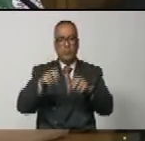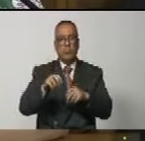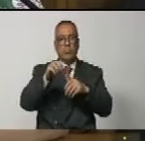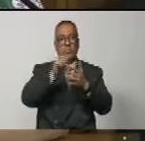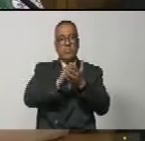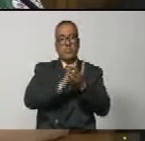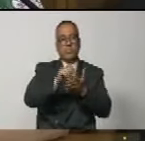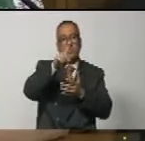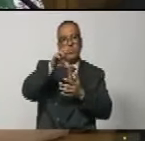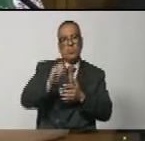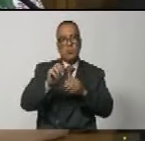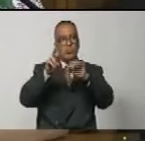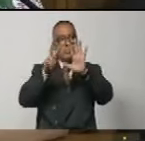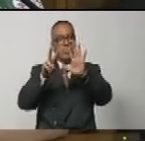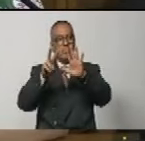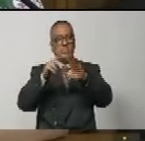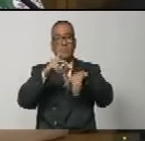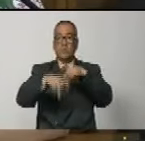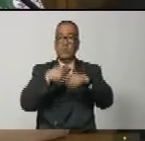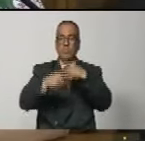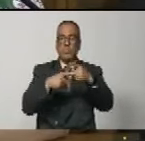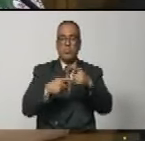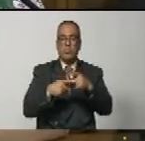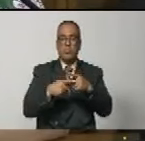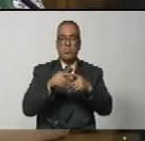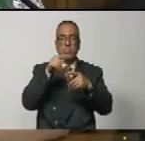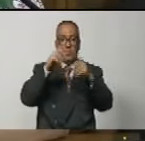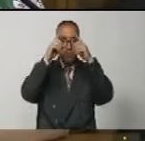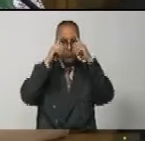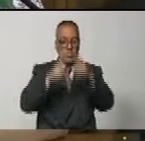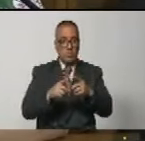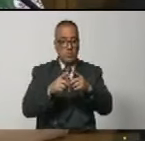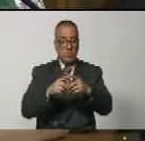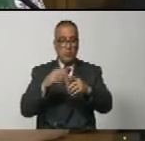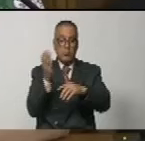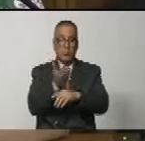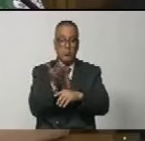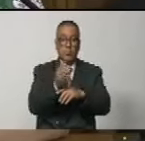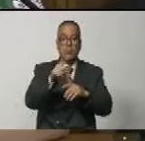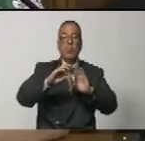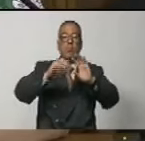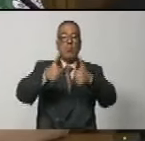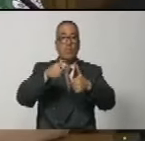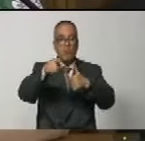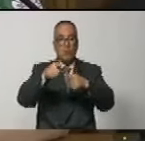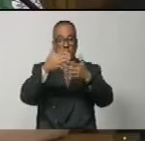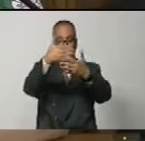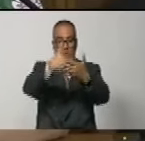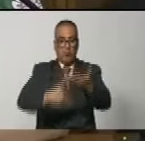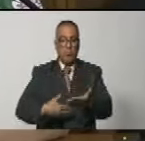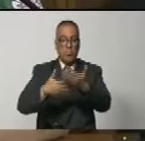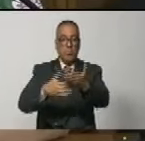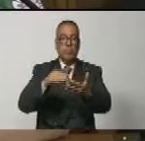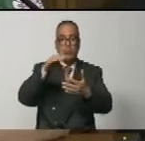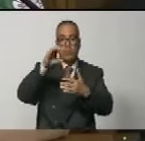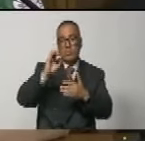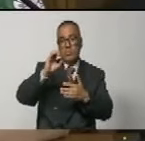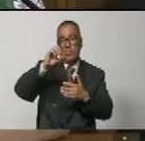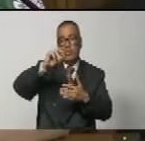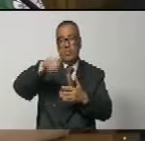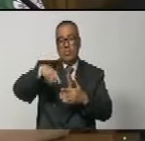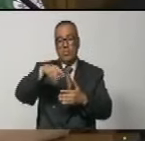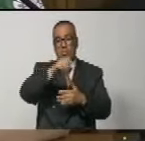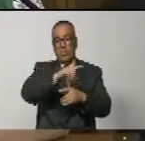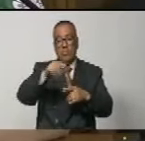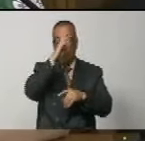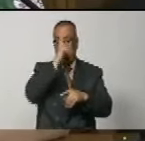Artículo 107. El procedimiento para la determinación de la infracción se iniciará de oficio por el Consejo Nacional para las Personas